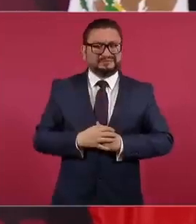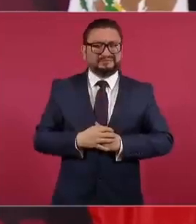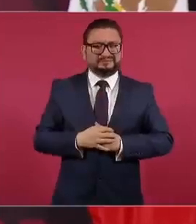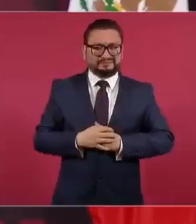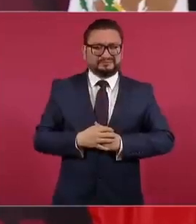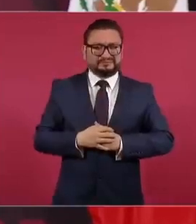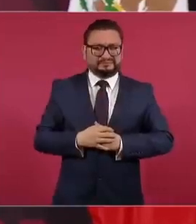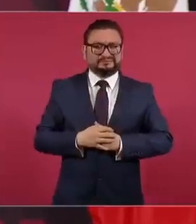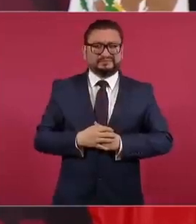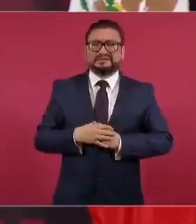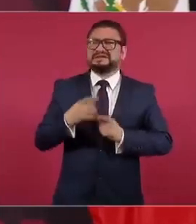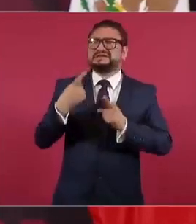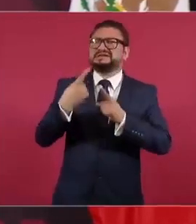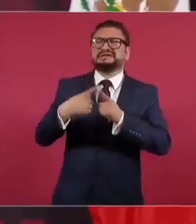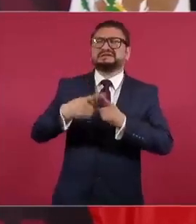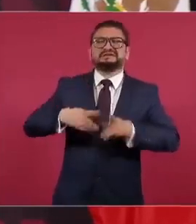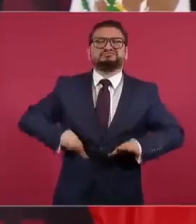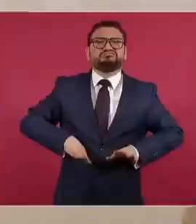¿Sabe quién